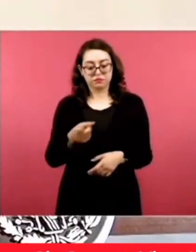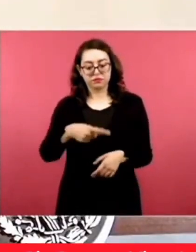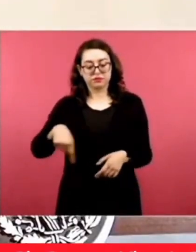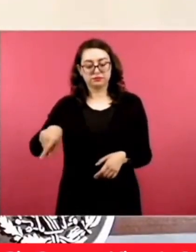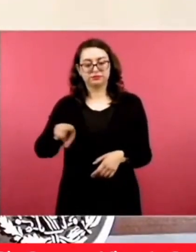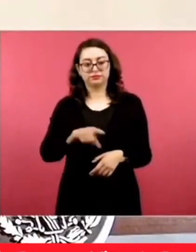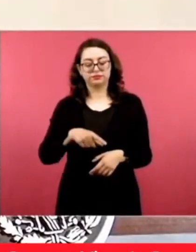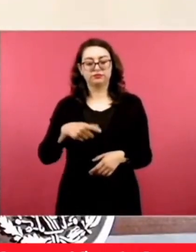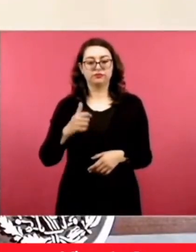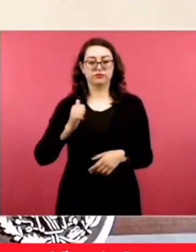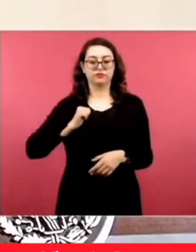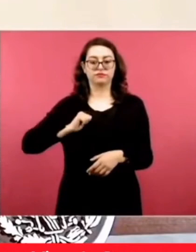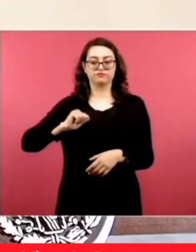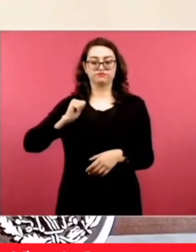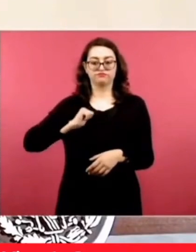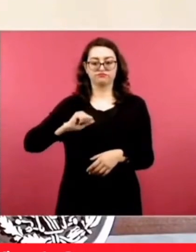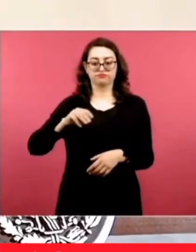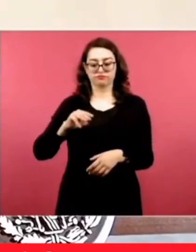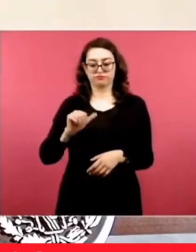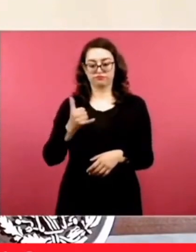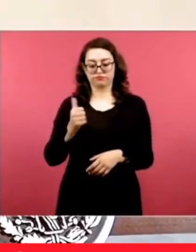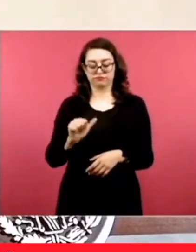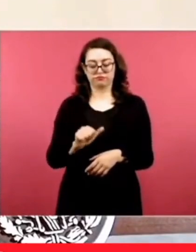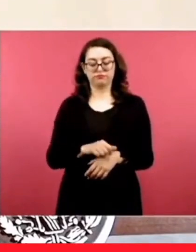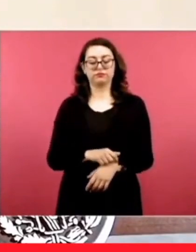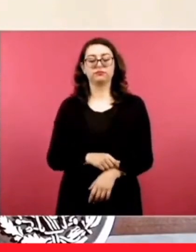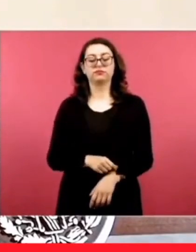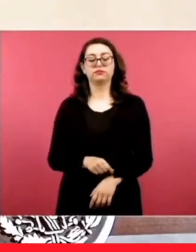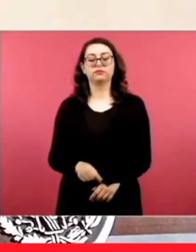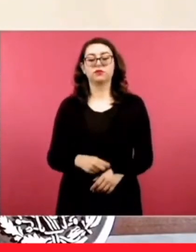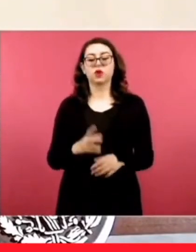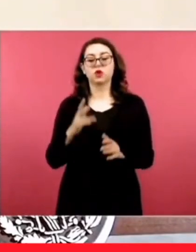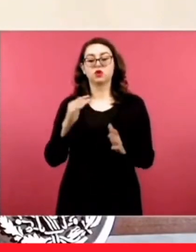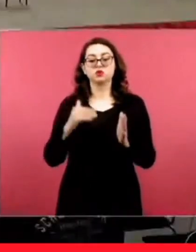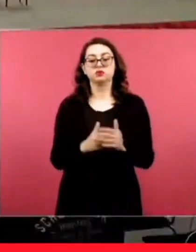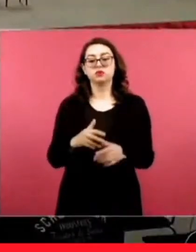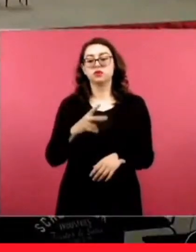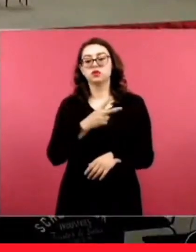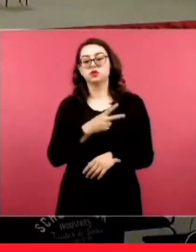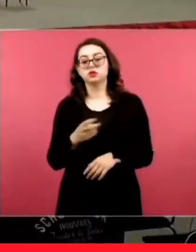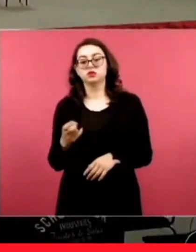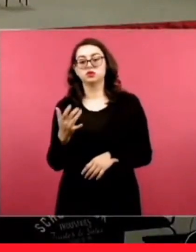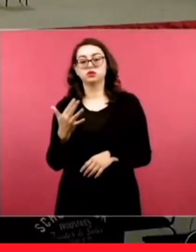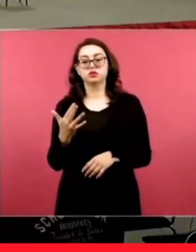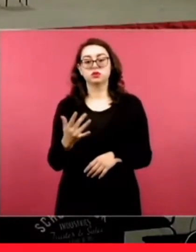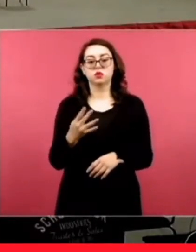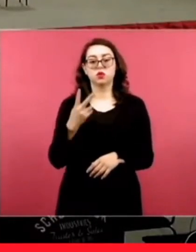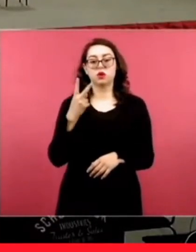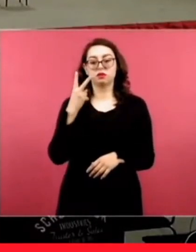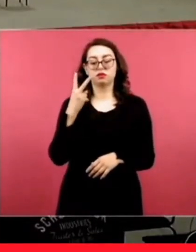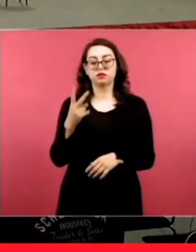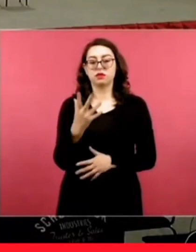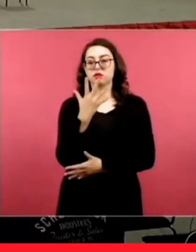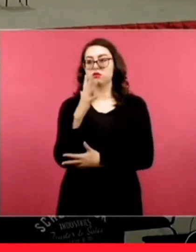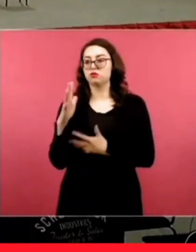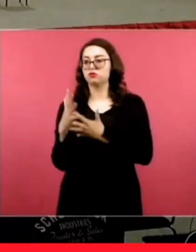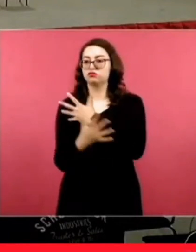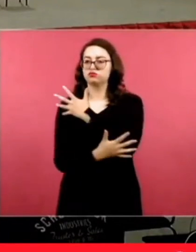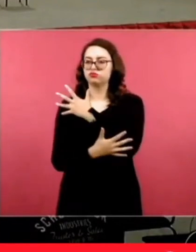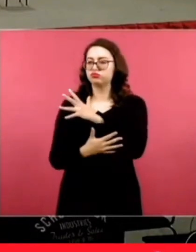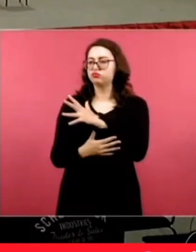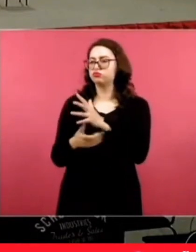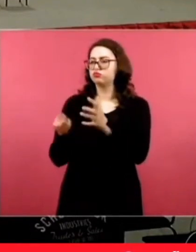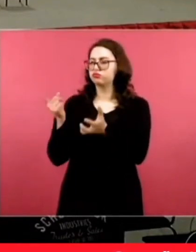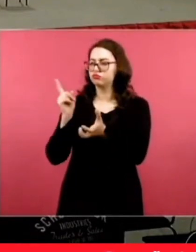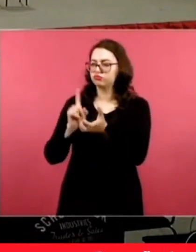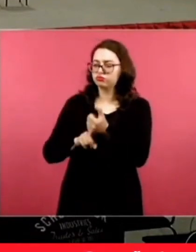fundamentalmente al gran tronco civilizatorio maya, y 2.252 bienes naturales asociados a la